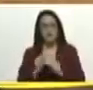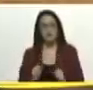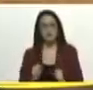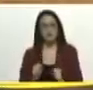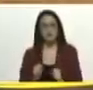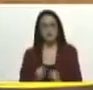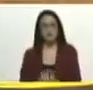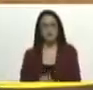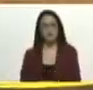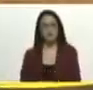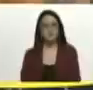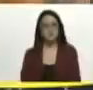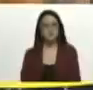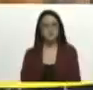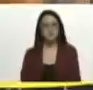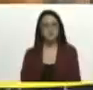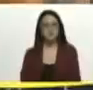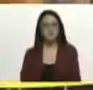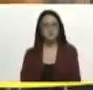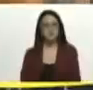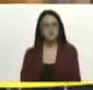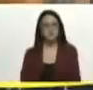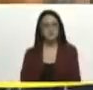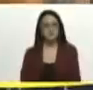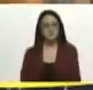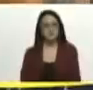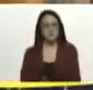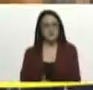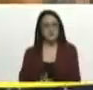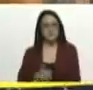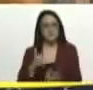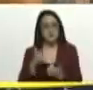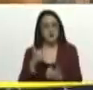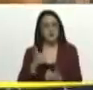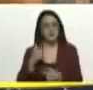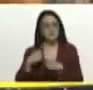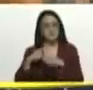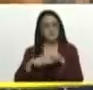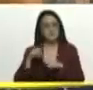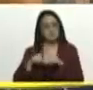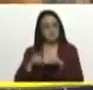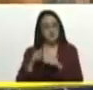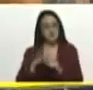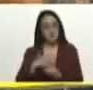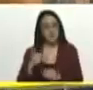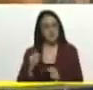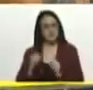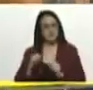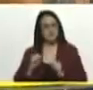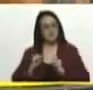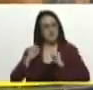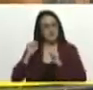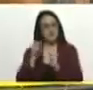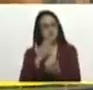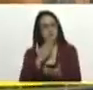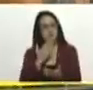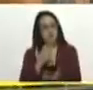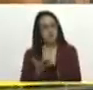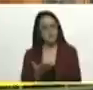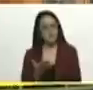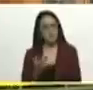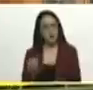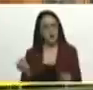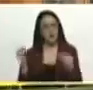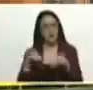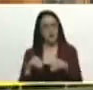y con mucha más posibilidad de vencer. Por citar un ejemplo, el del